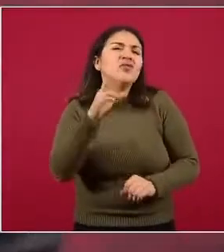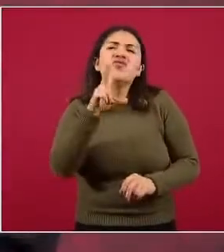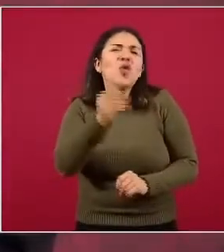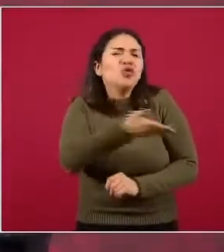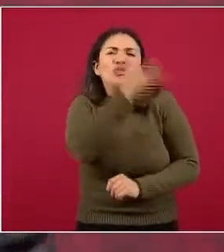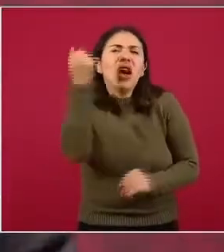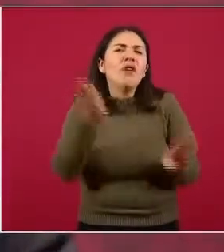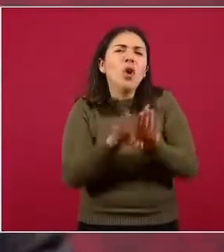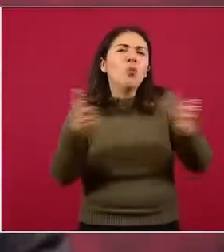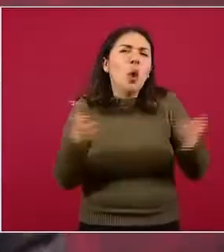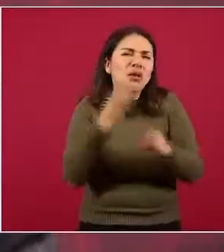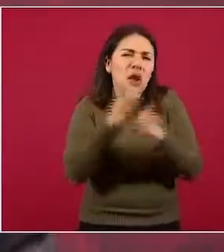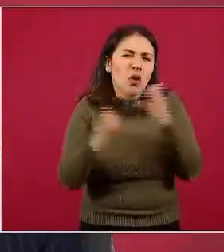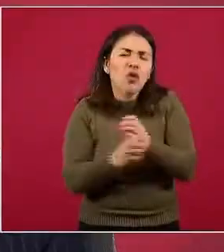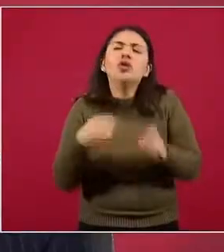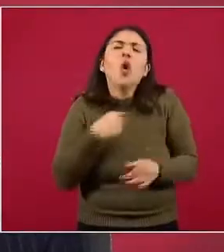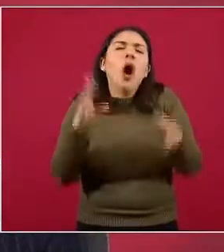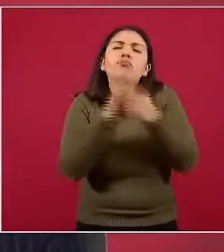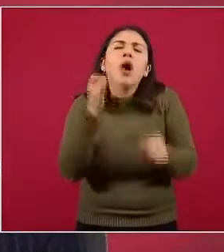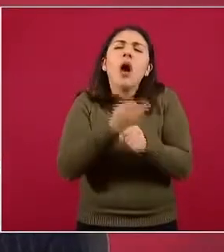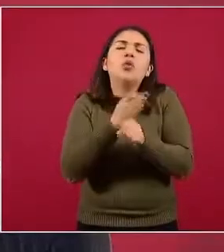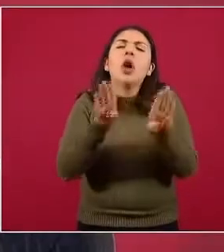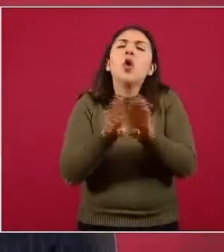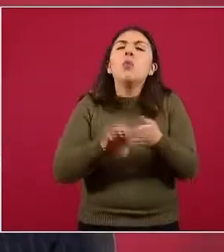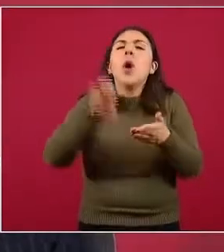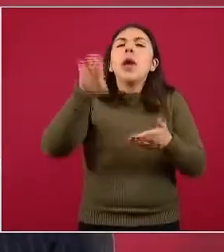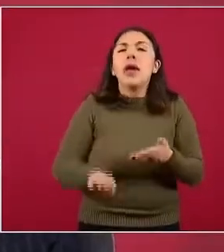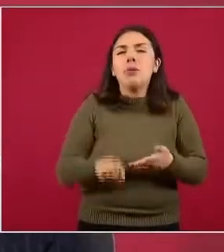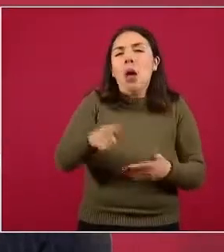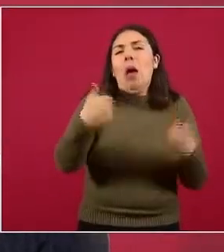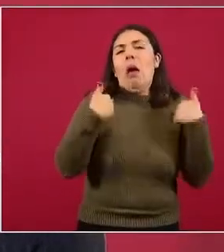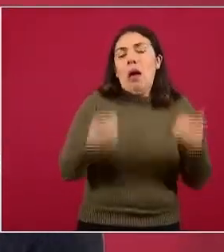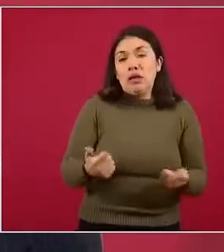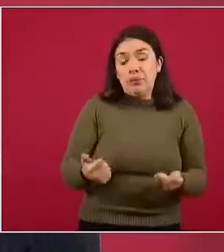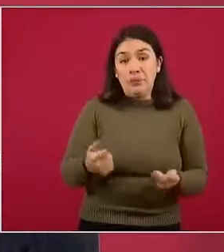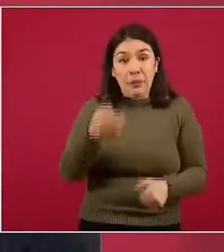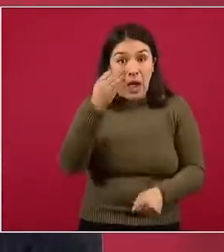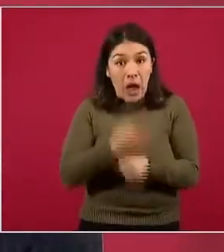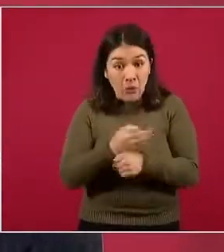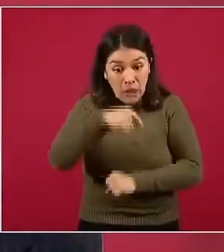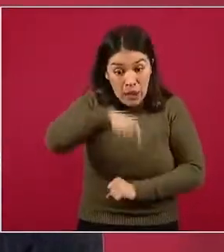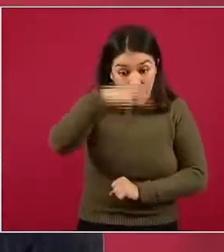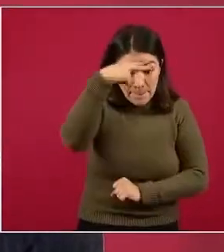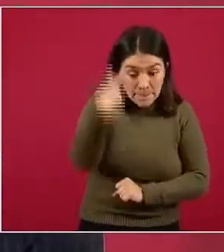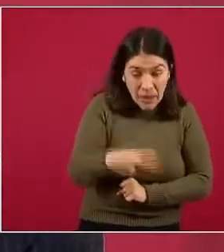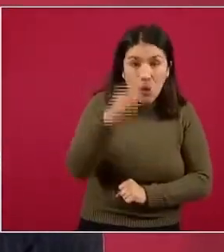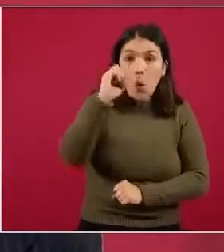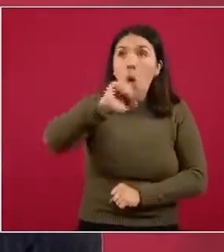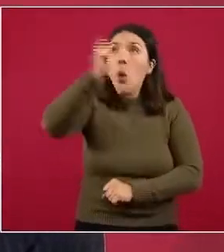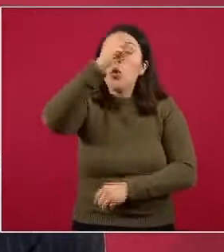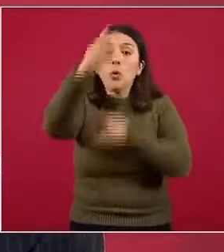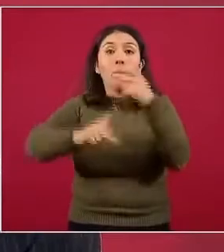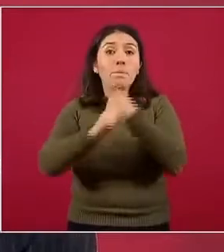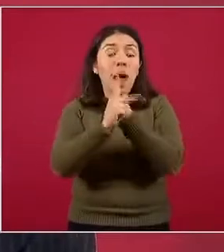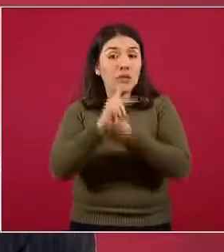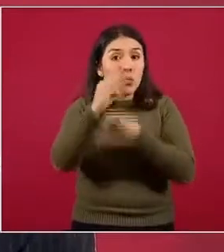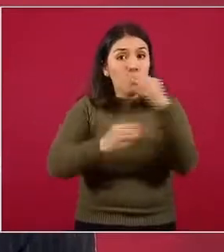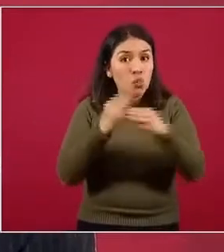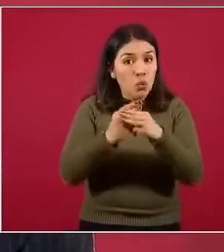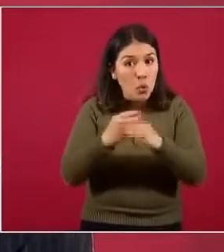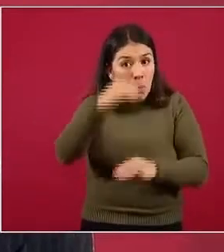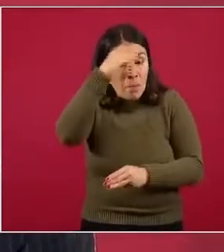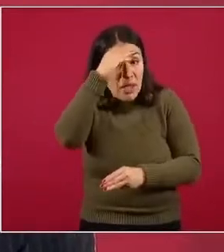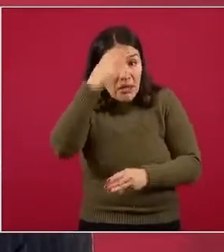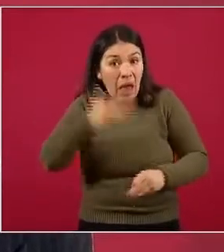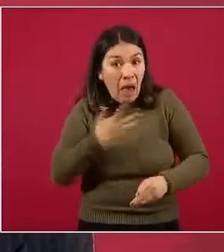cosas. Usé este ejemplo solo para ilustrar el principio general. No estamos ni en México ni en ningún país del mundo en una circunstancia